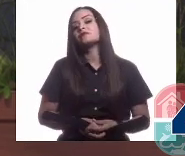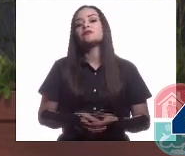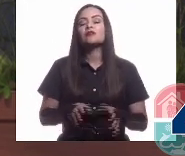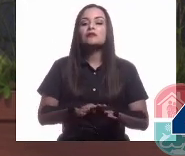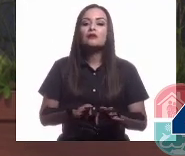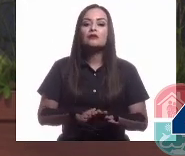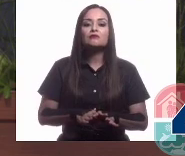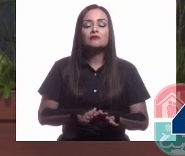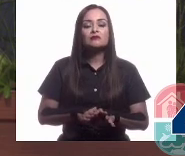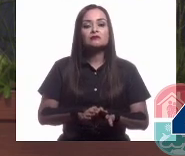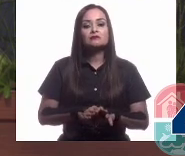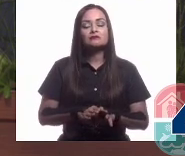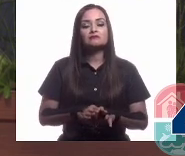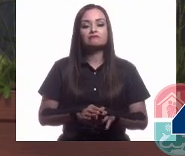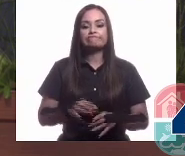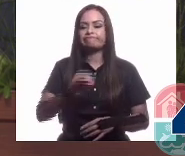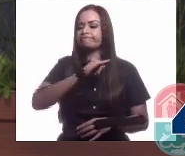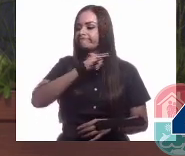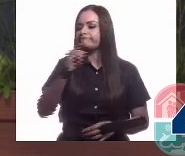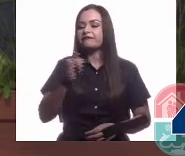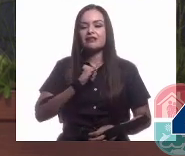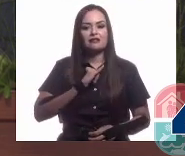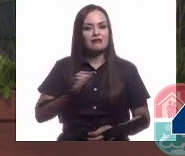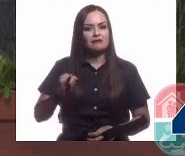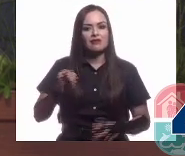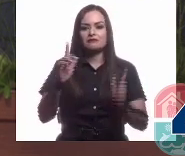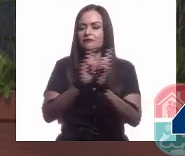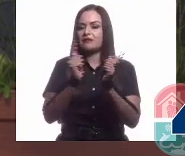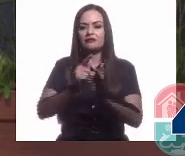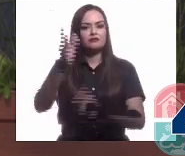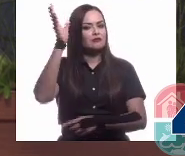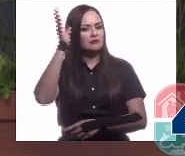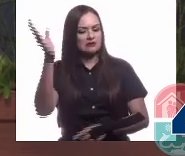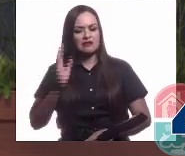las víctimas, jamás para los asesinos.